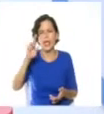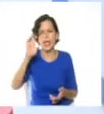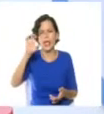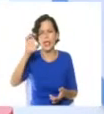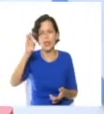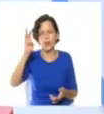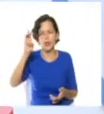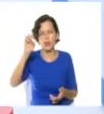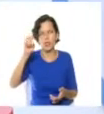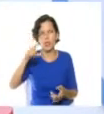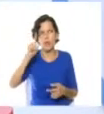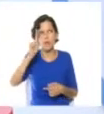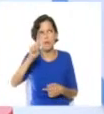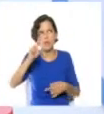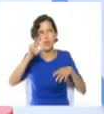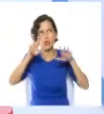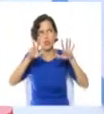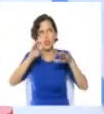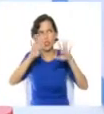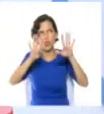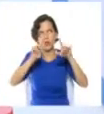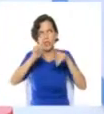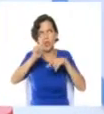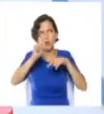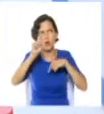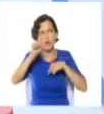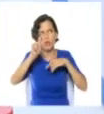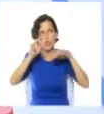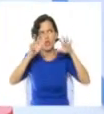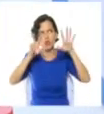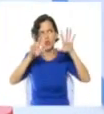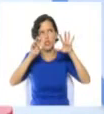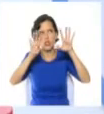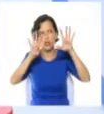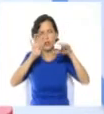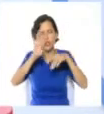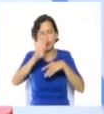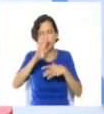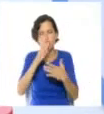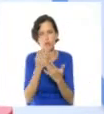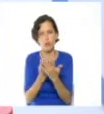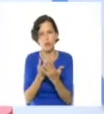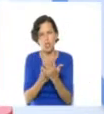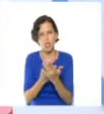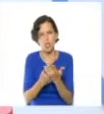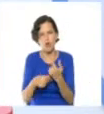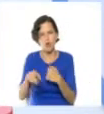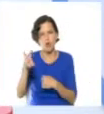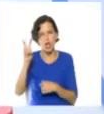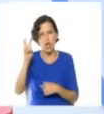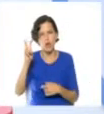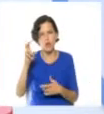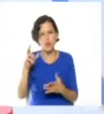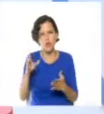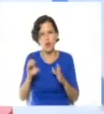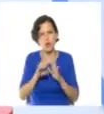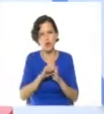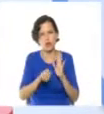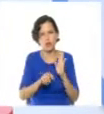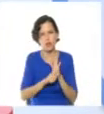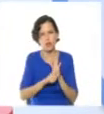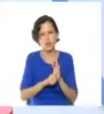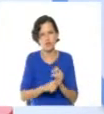1891 a 1894, el presidente Joaquín Crespo plantea una nueva promulgación de una